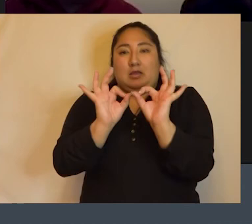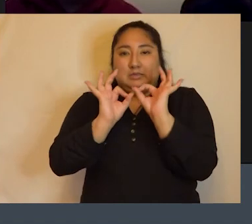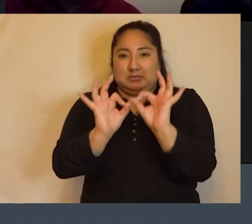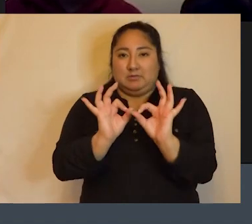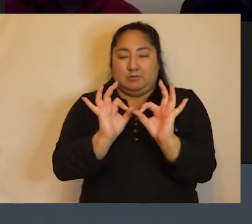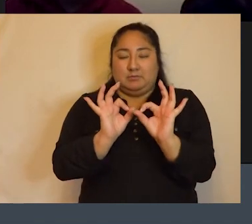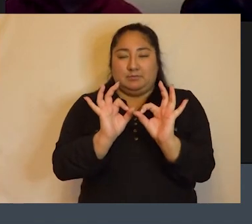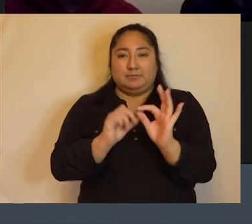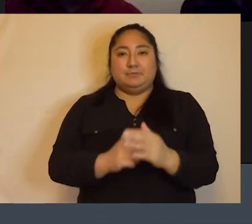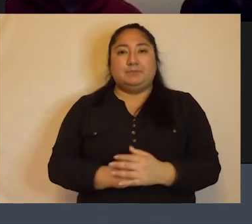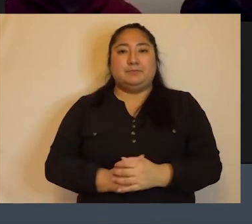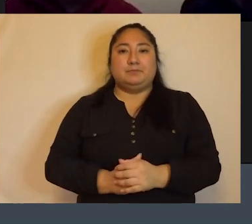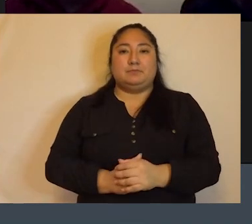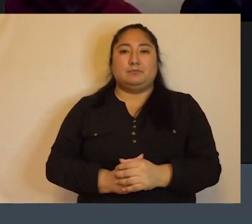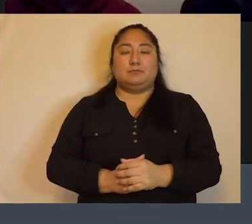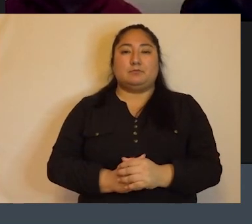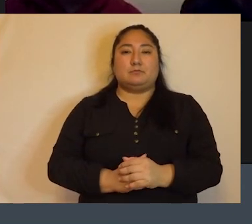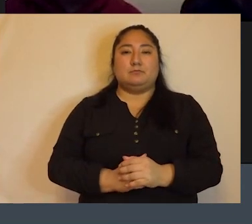Exacto. Bueno,